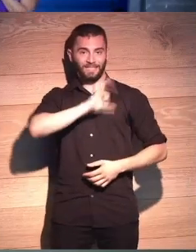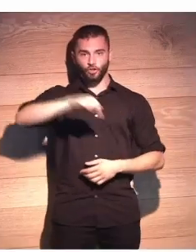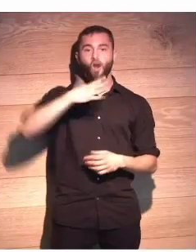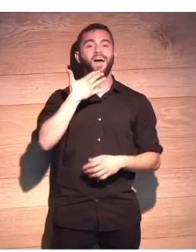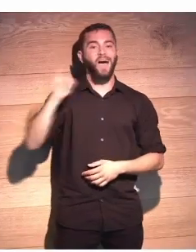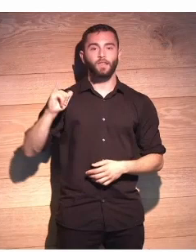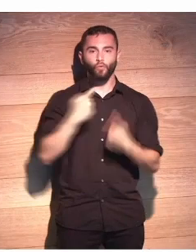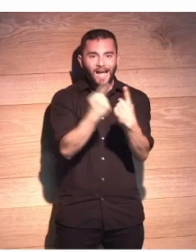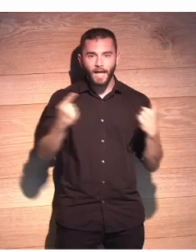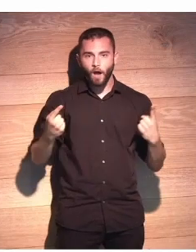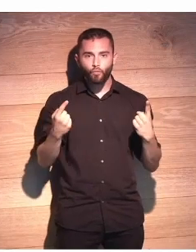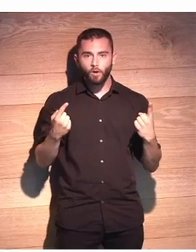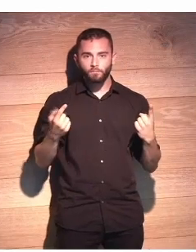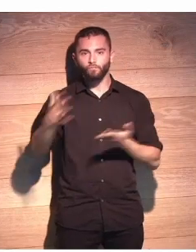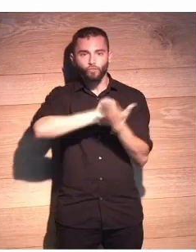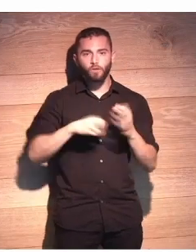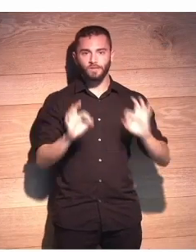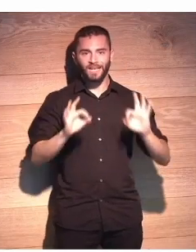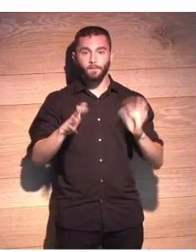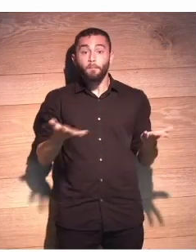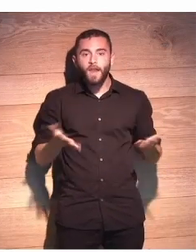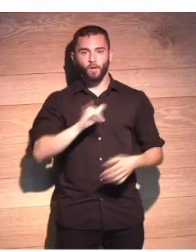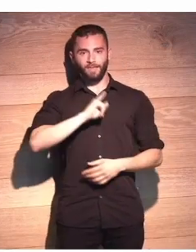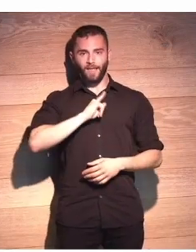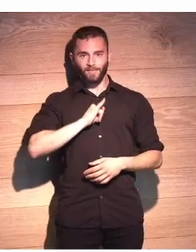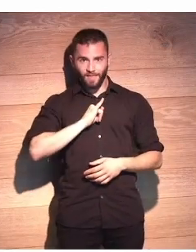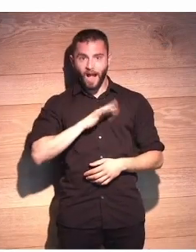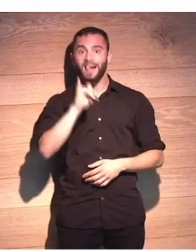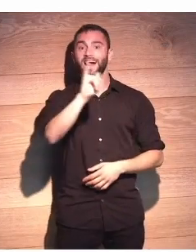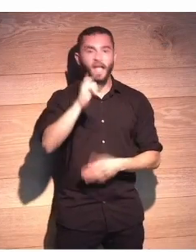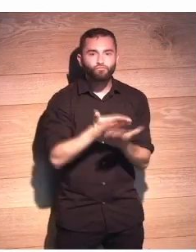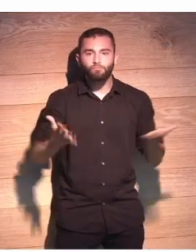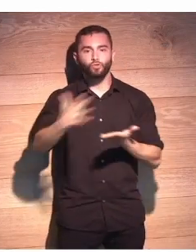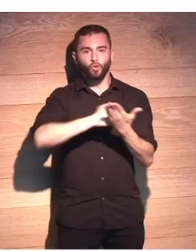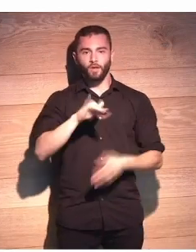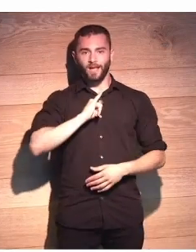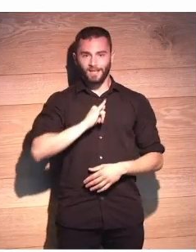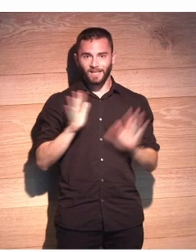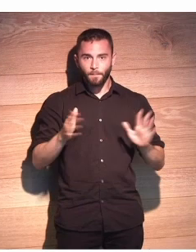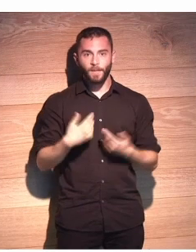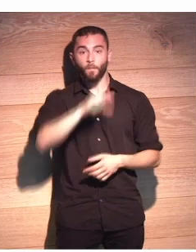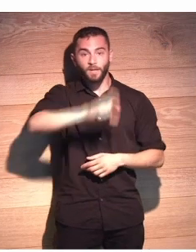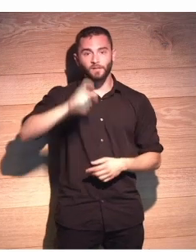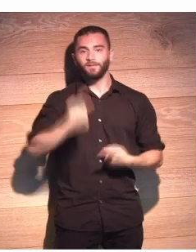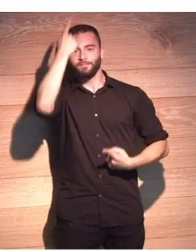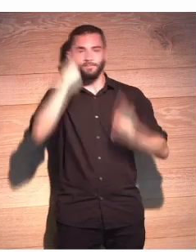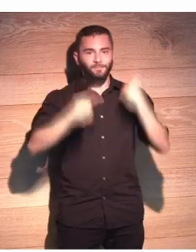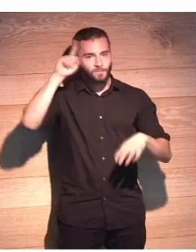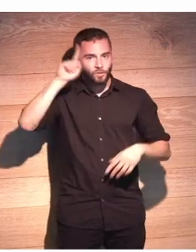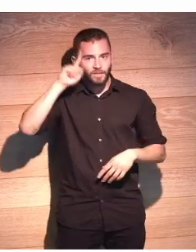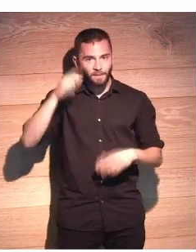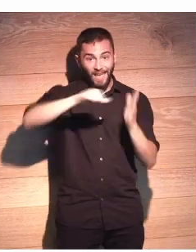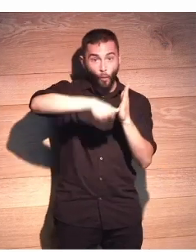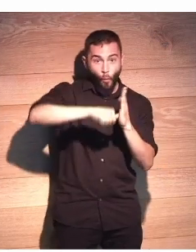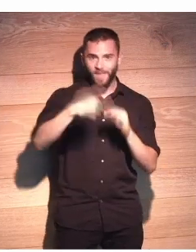de nosotros, pero todos tenemos una identidad. Pero mucha gente no sabe que ya tenemos 2 huellas. Una es la huella física,